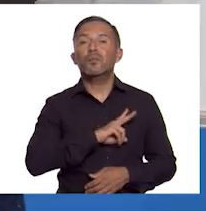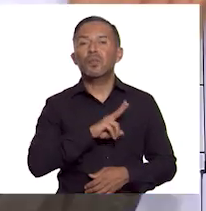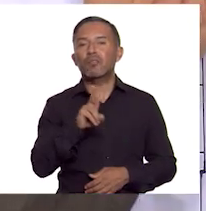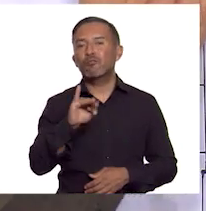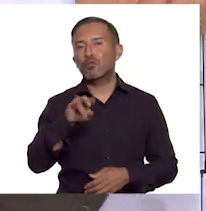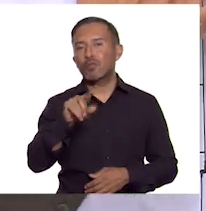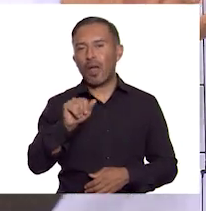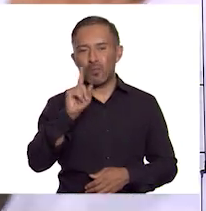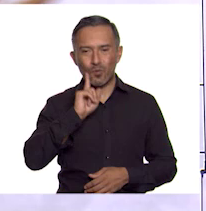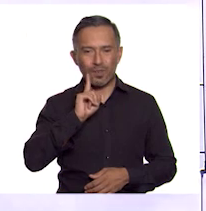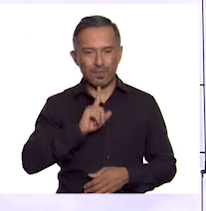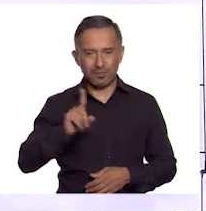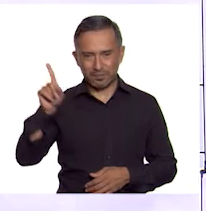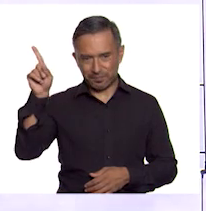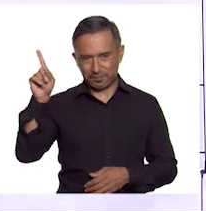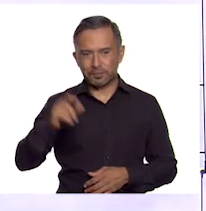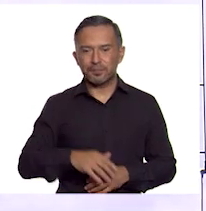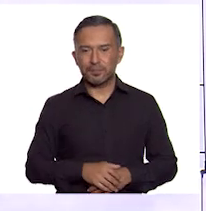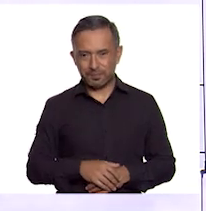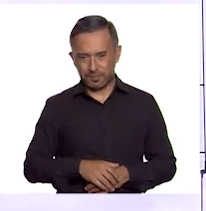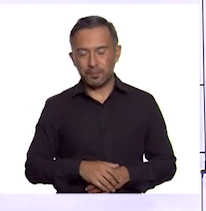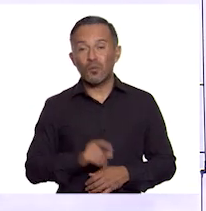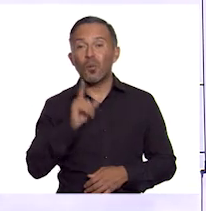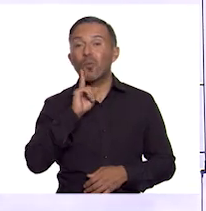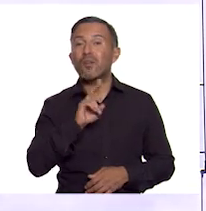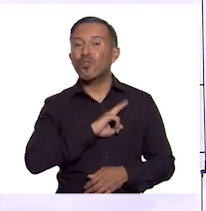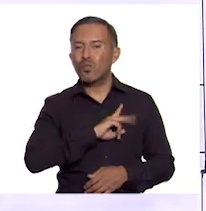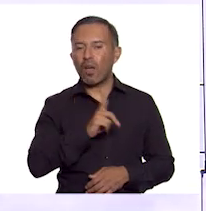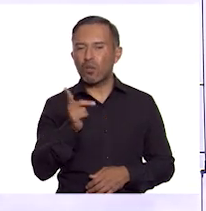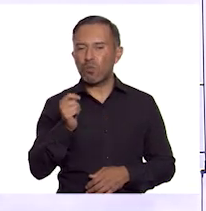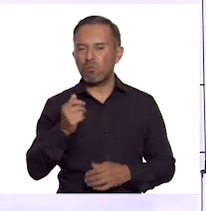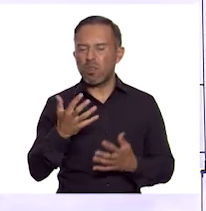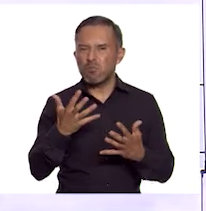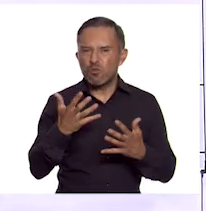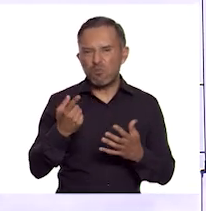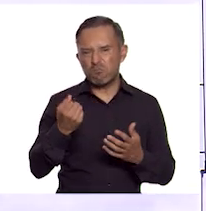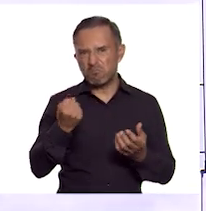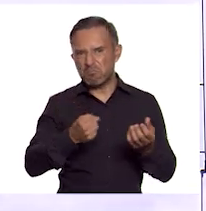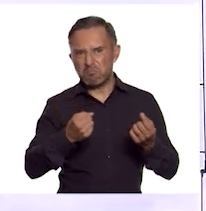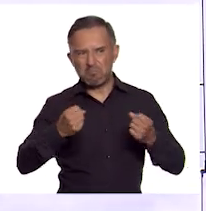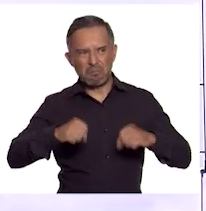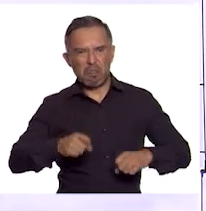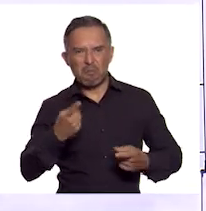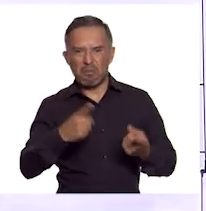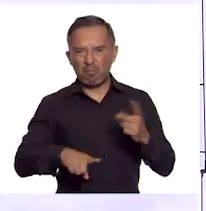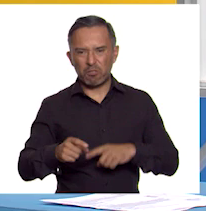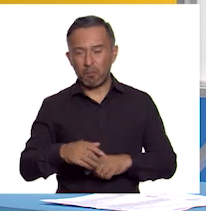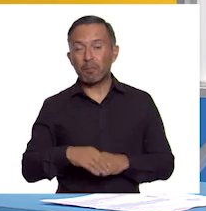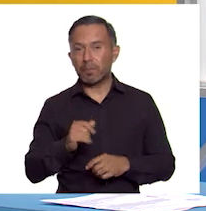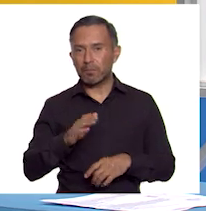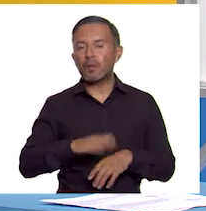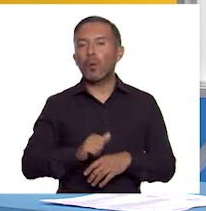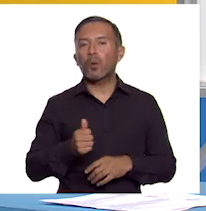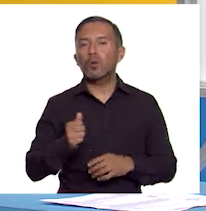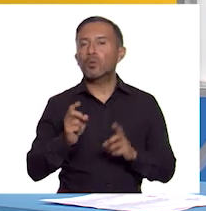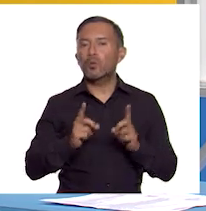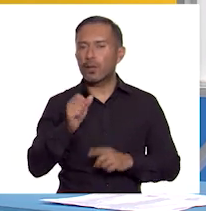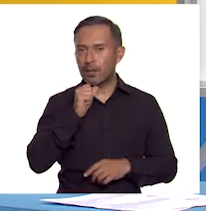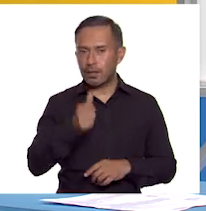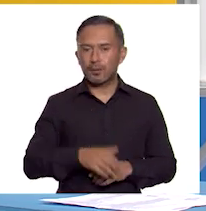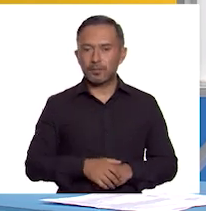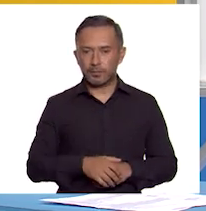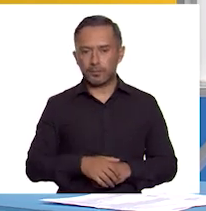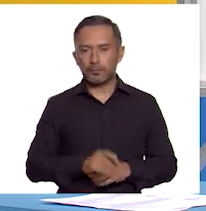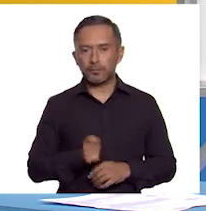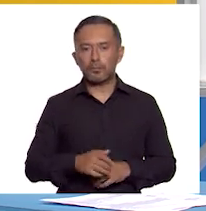tenemos perfectamente. Muy bien. Ambiciosa, autoritaria, etcétera. Ahora, tampoco sobre esta siguiente debe de haber duda. Dice